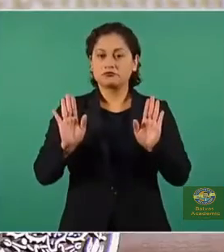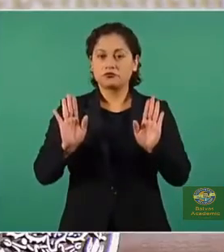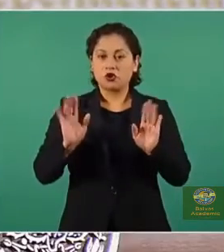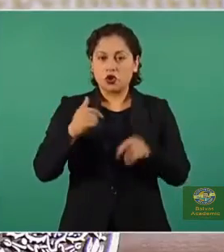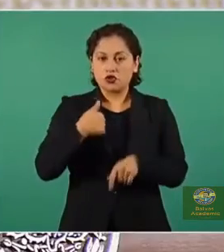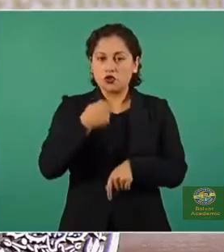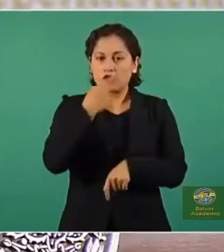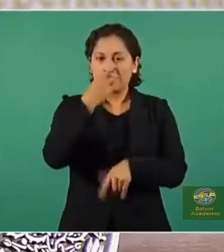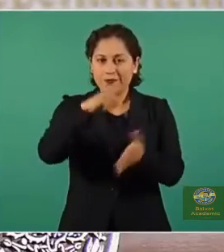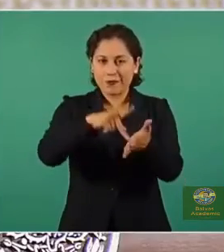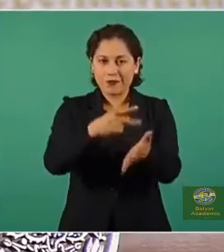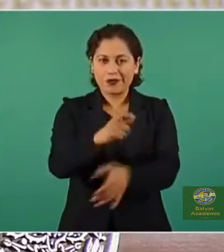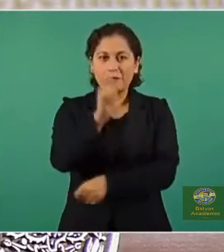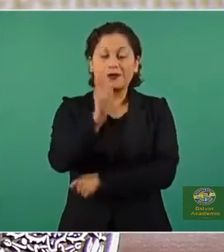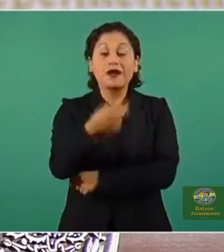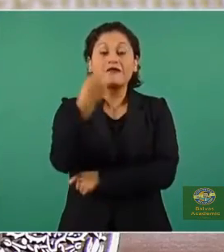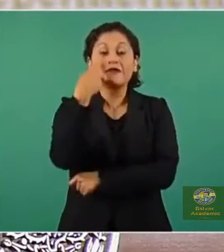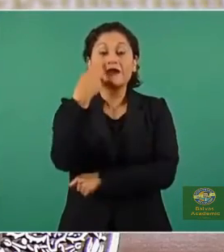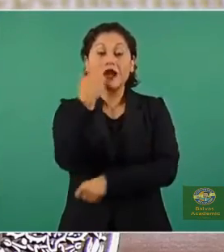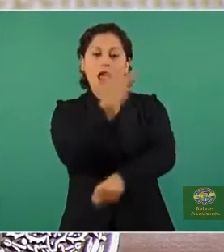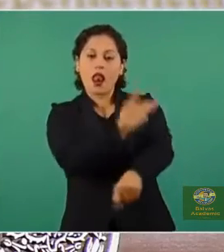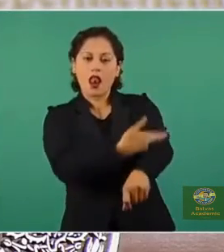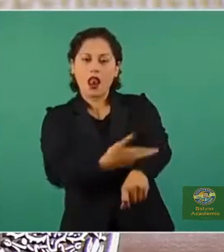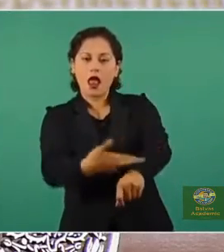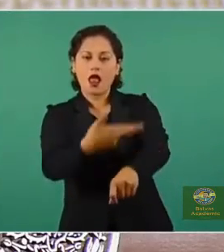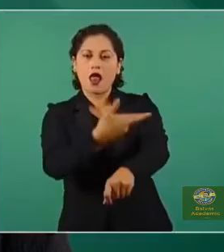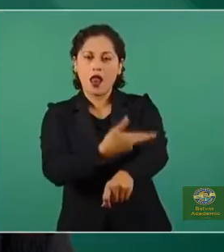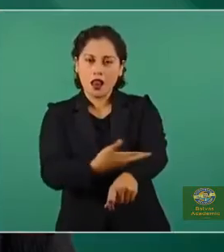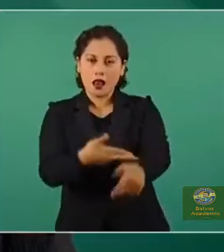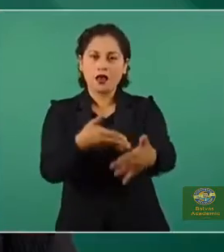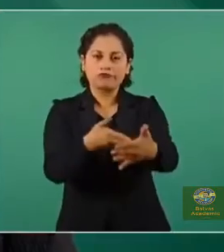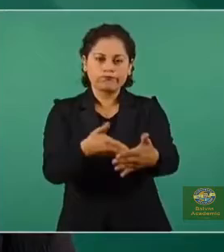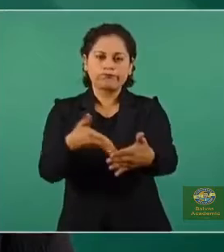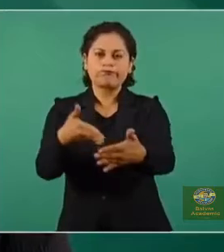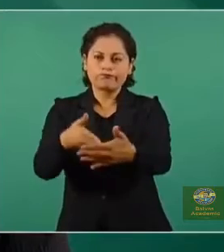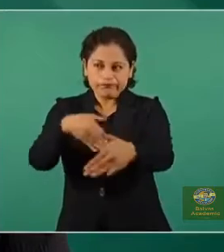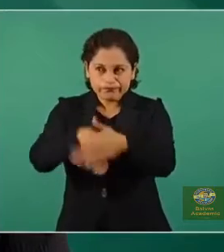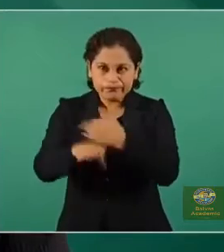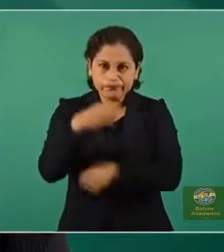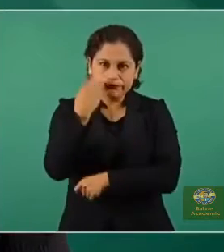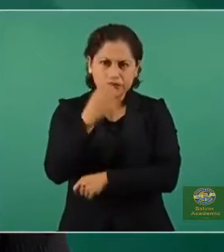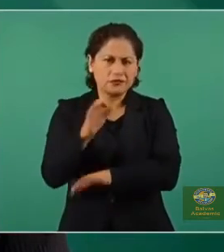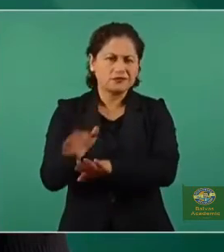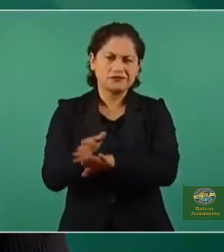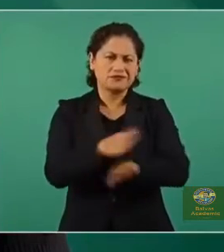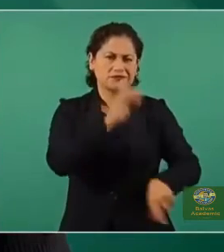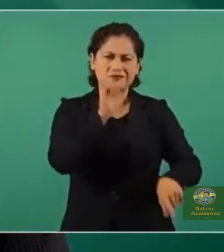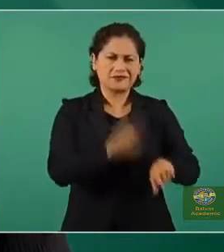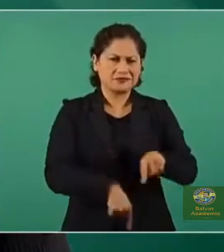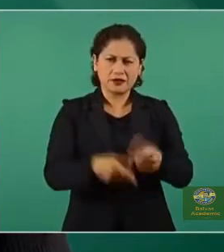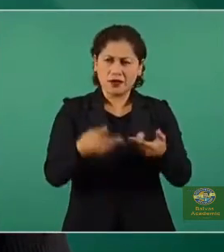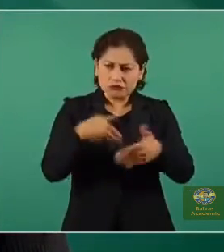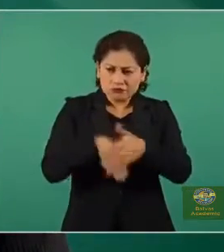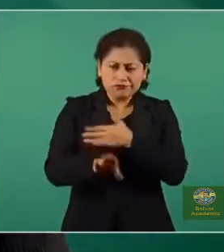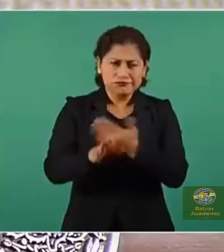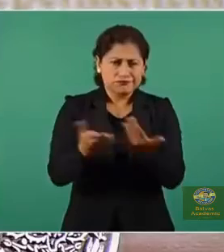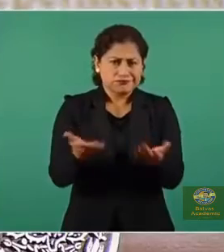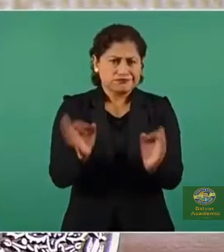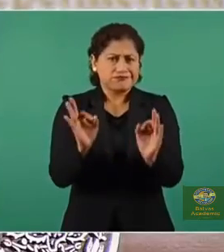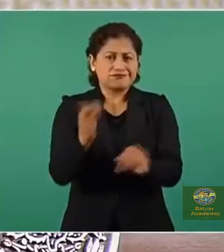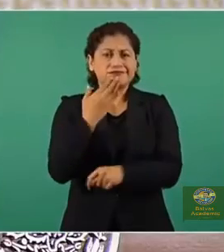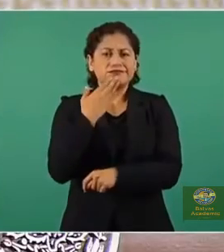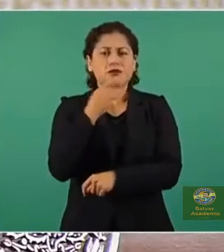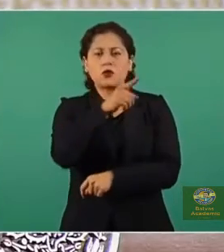ser sujeto para que precisamente nuestros niños estén en las escuelas, lo vamos a hacer con mucho gusto, pero ayúdenos mejor